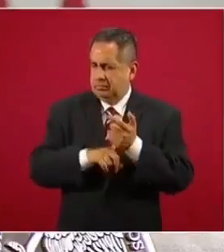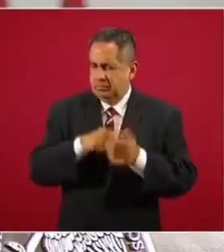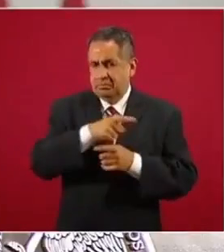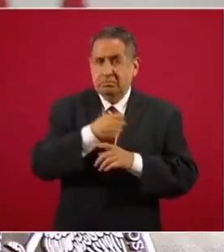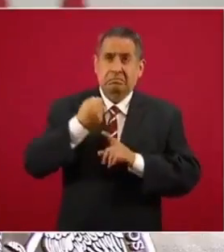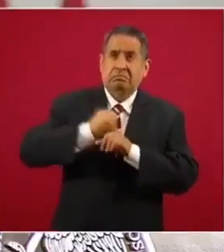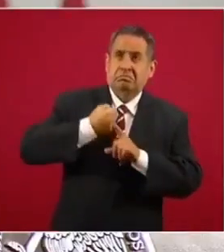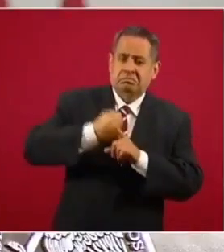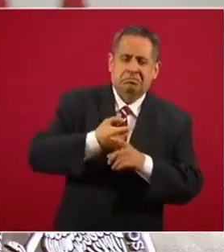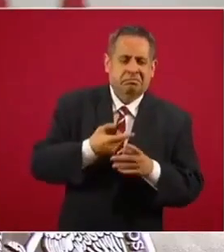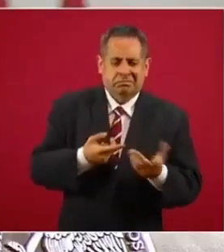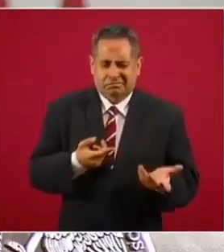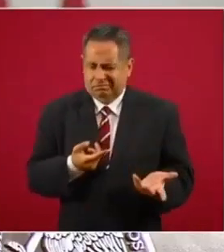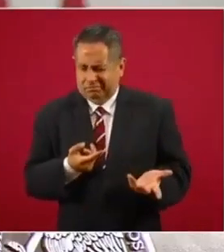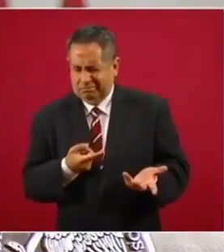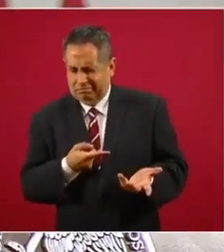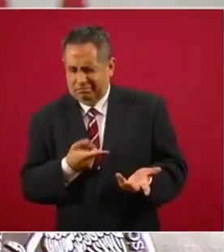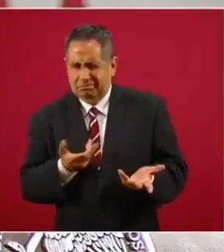esas actitudes.